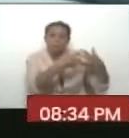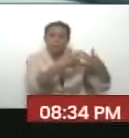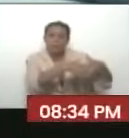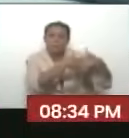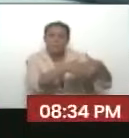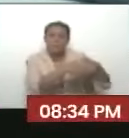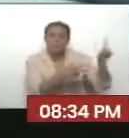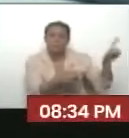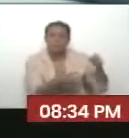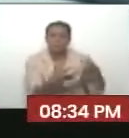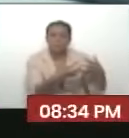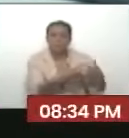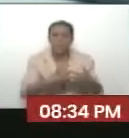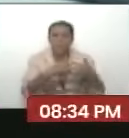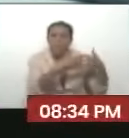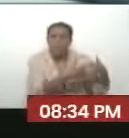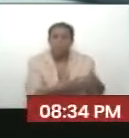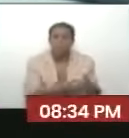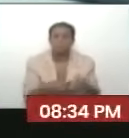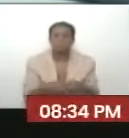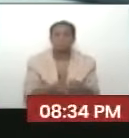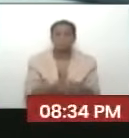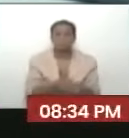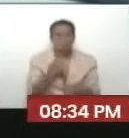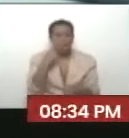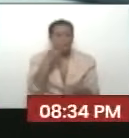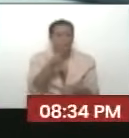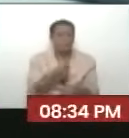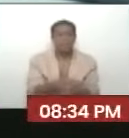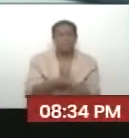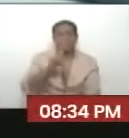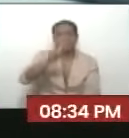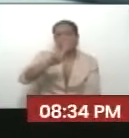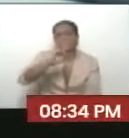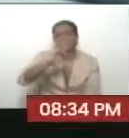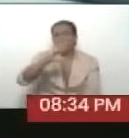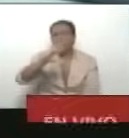lo conozco. Ustedes lo han visto por ahí, un flaquito él.